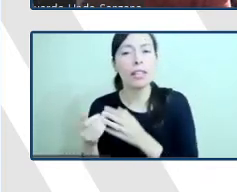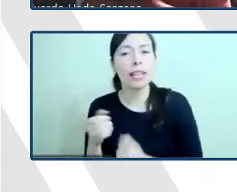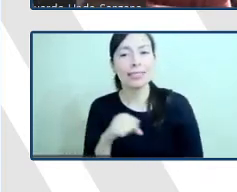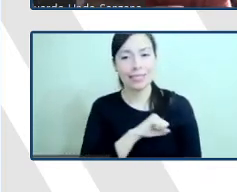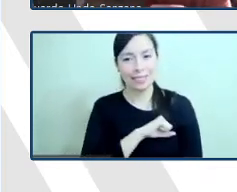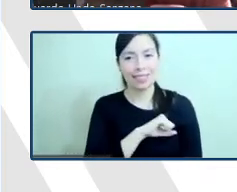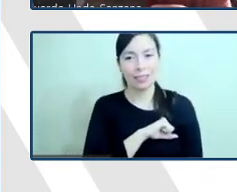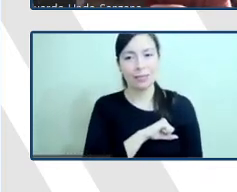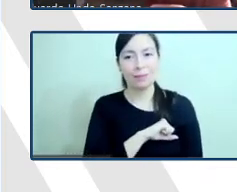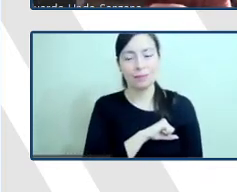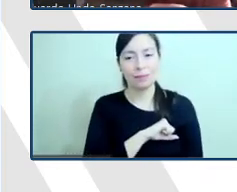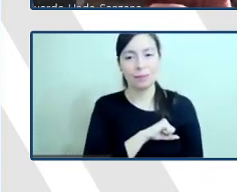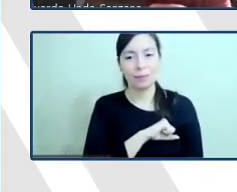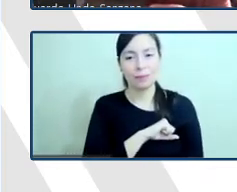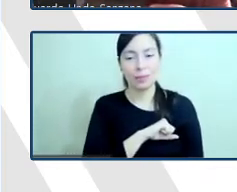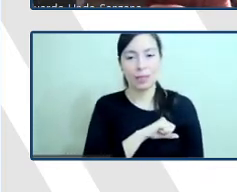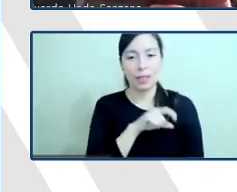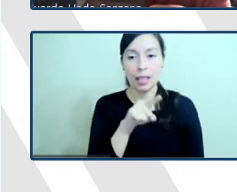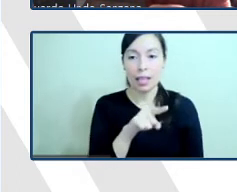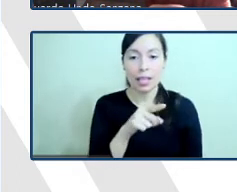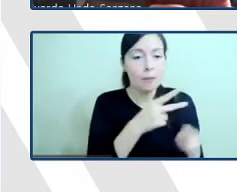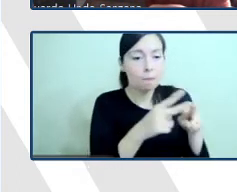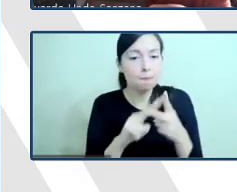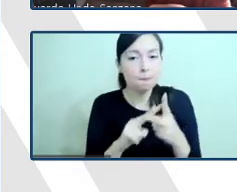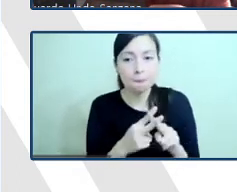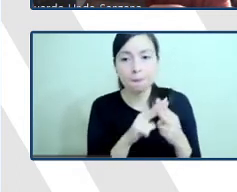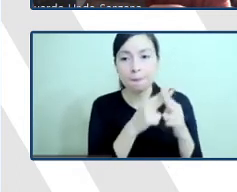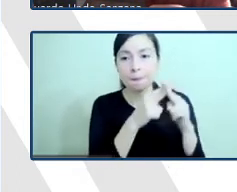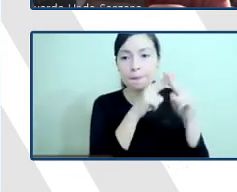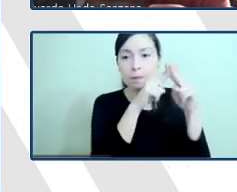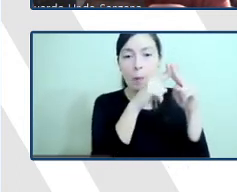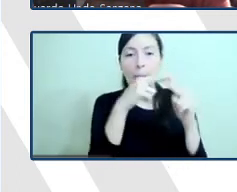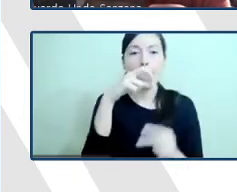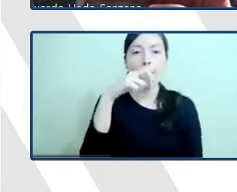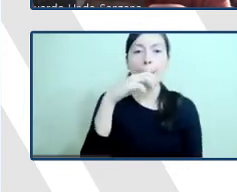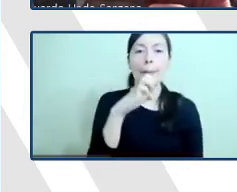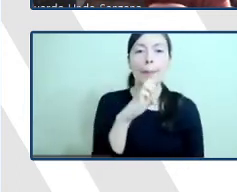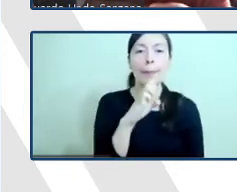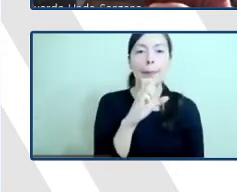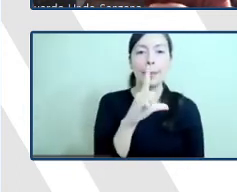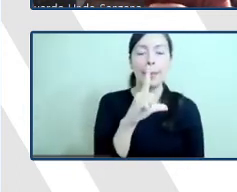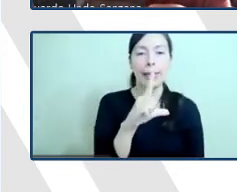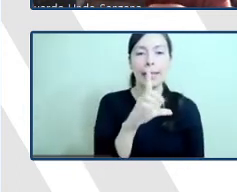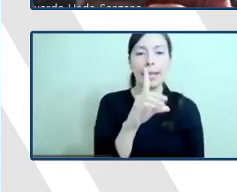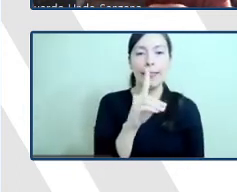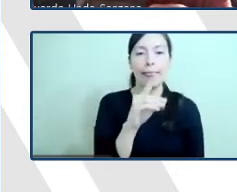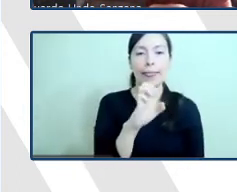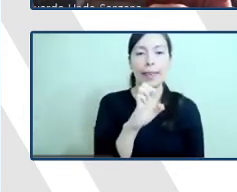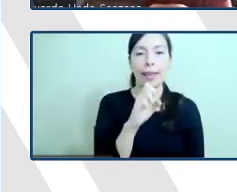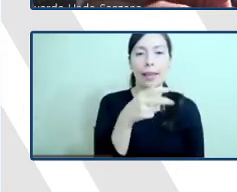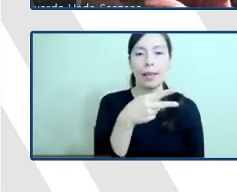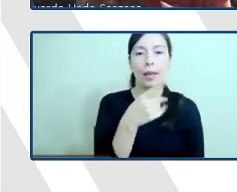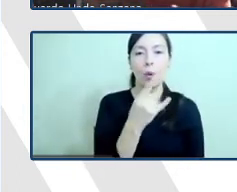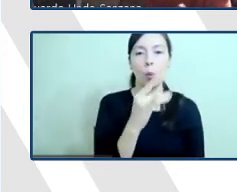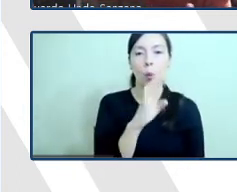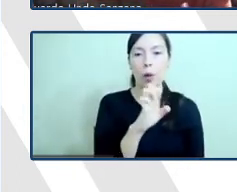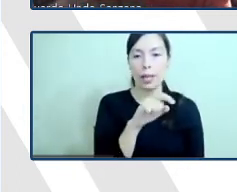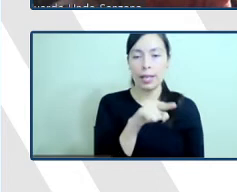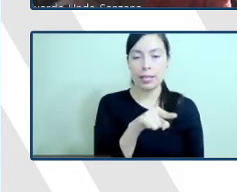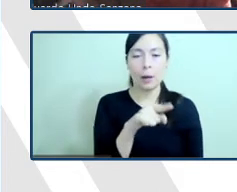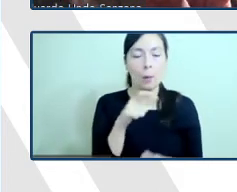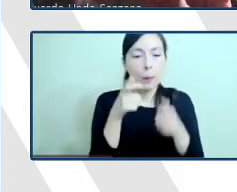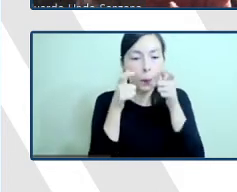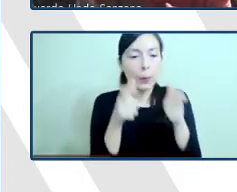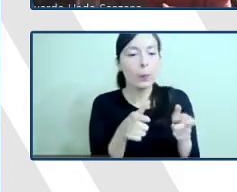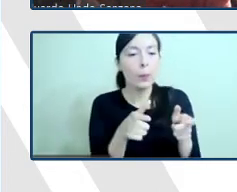Allá se reforzó una estación que se llama Peldehue, administrada por la Universidad de Chile, y en cierto modo esto